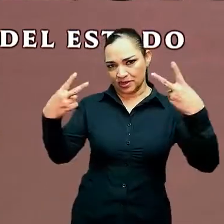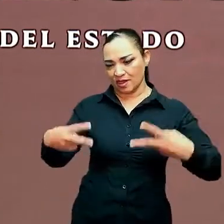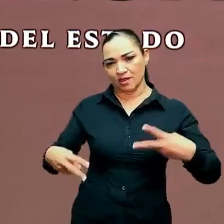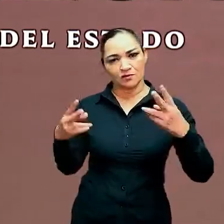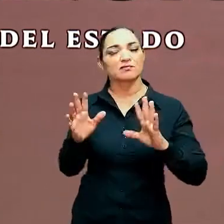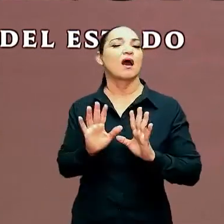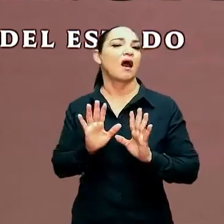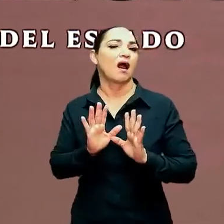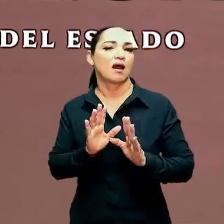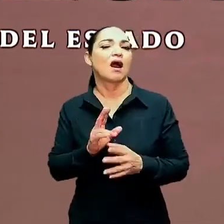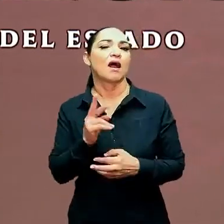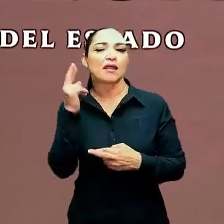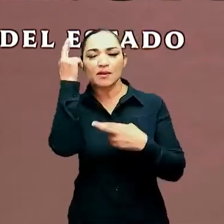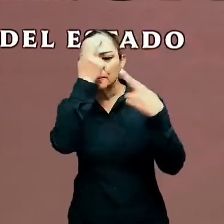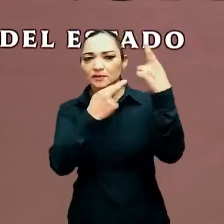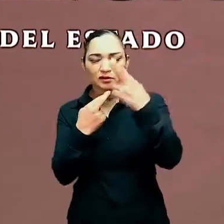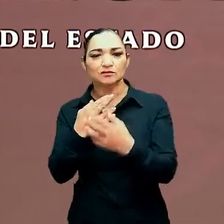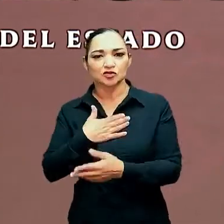sepa, se vendió.